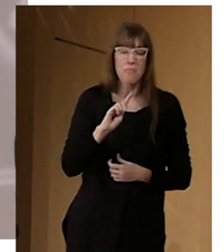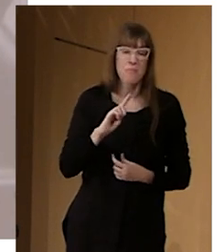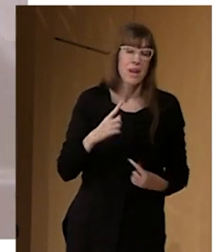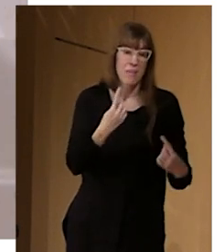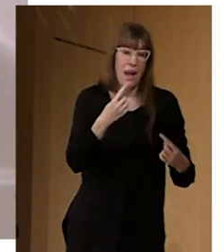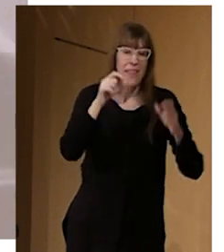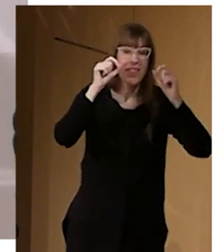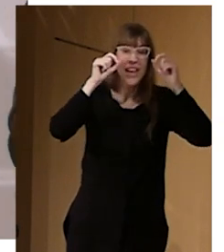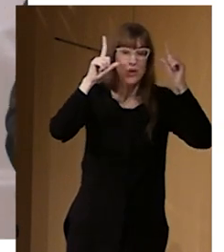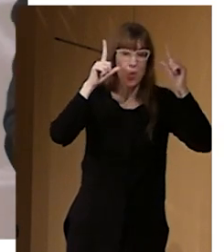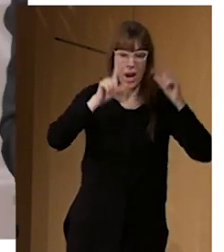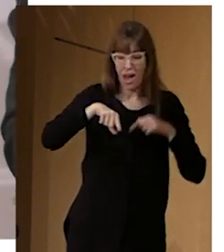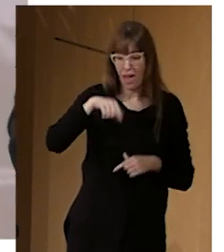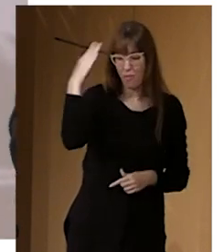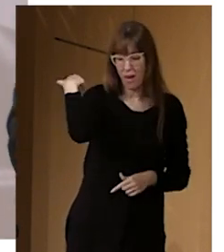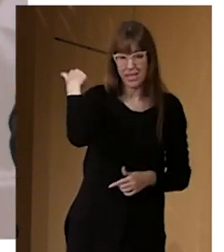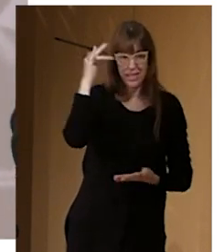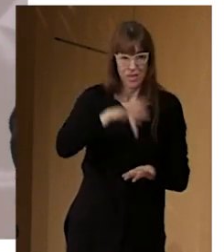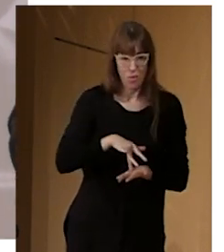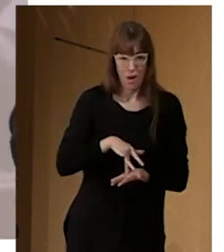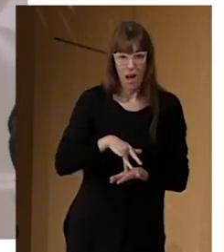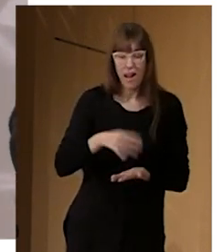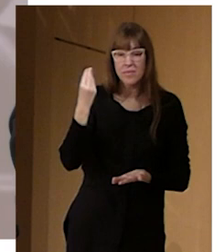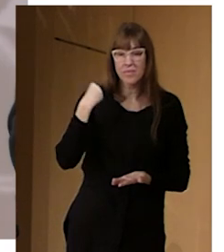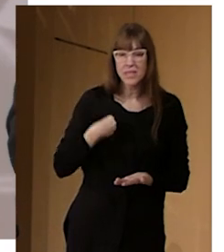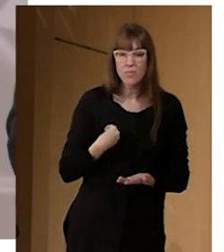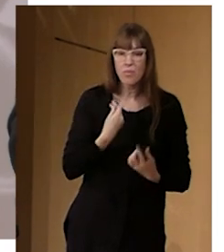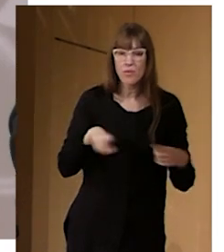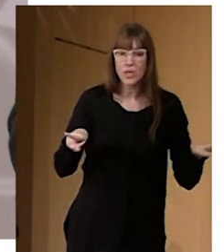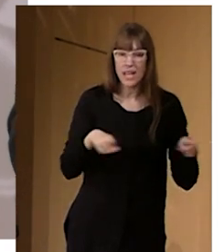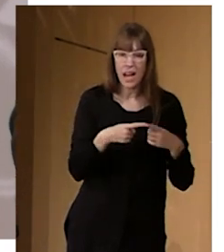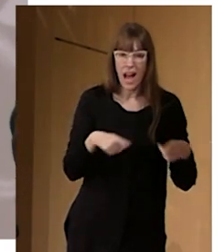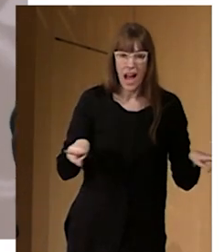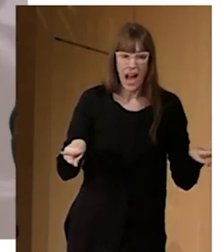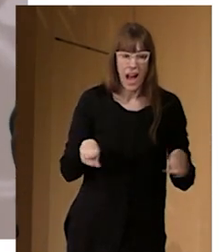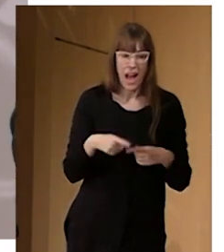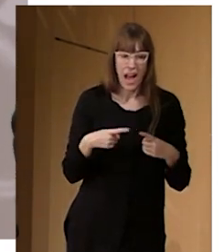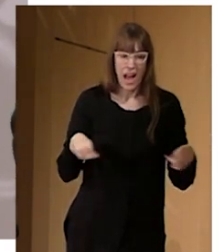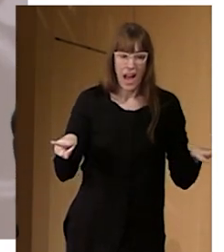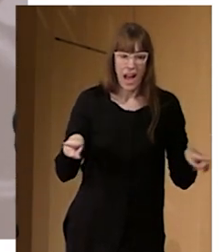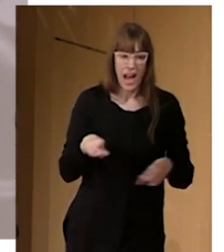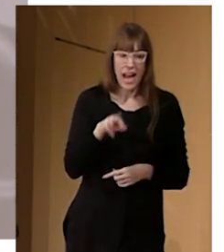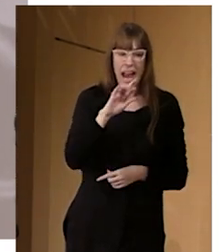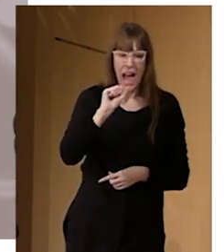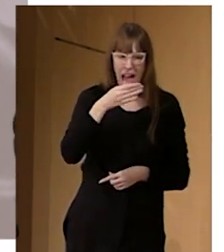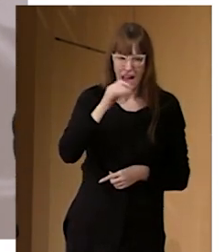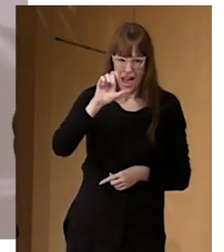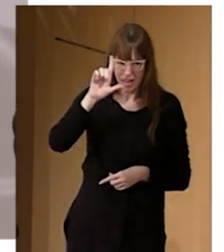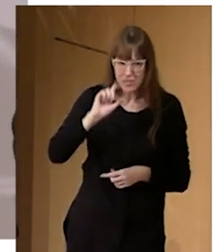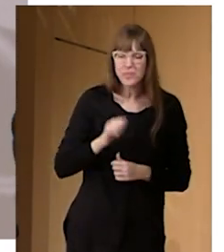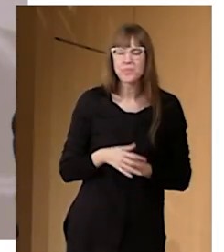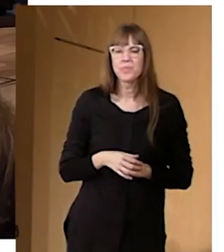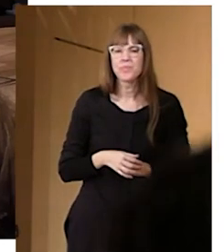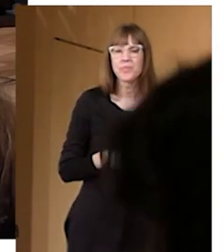eh donde se trabajó sobre la música de rabel y Soy un desastre lo otro la segunda parte cuál era